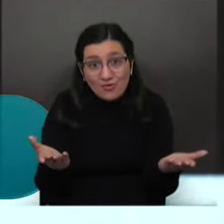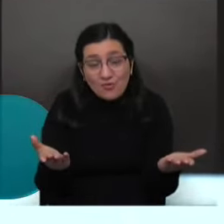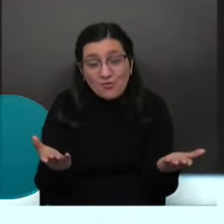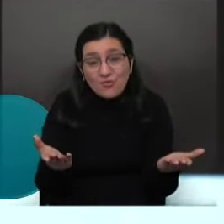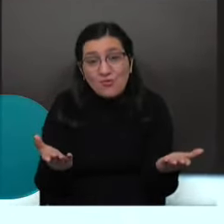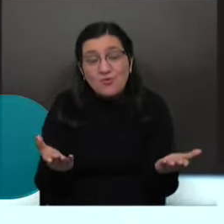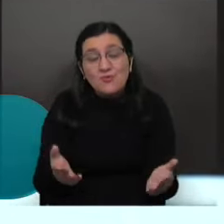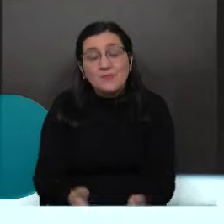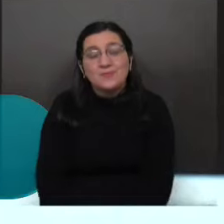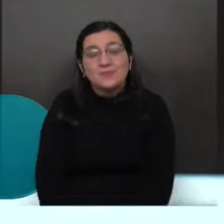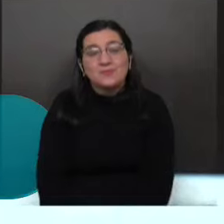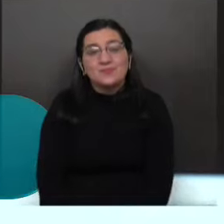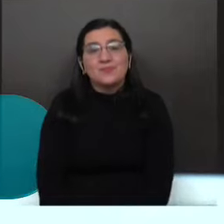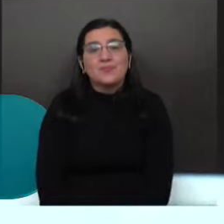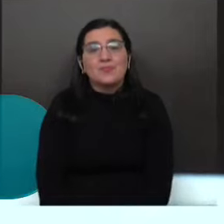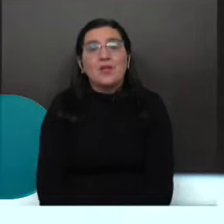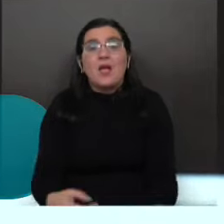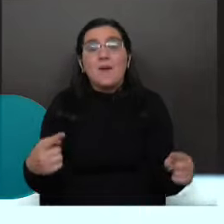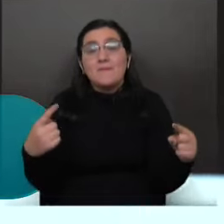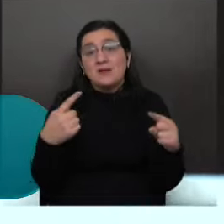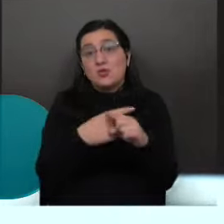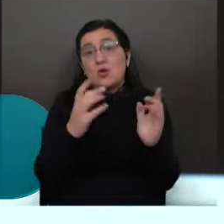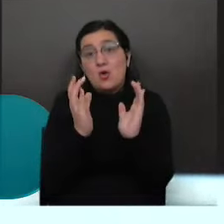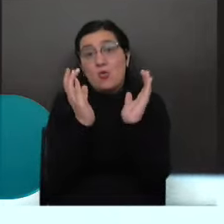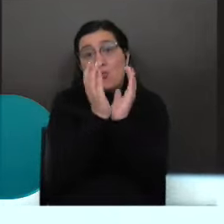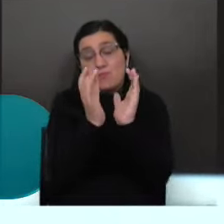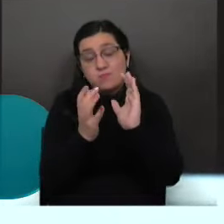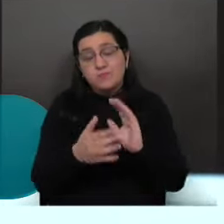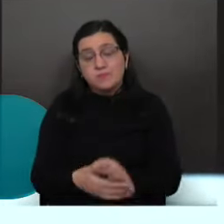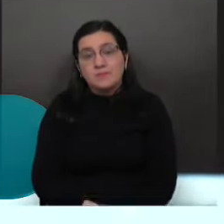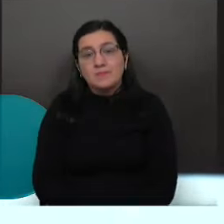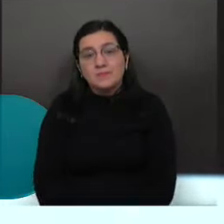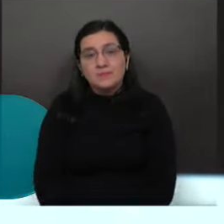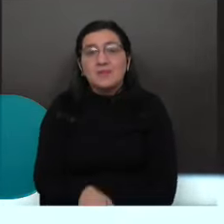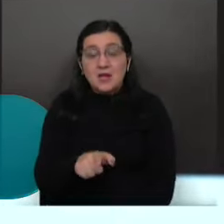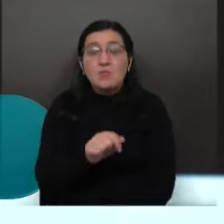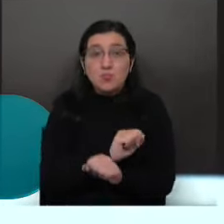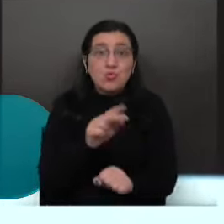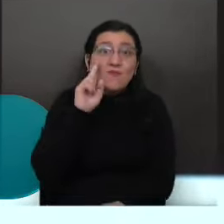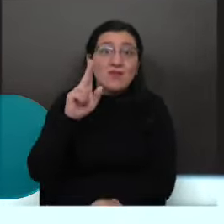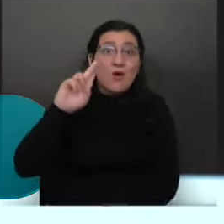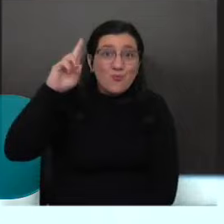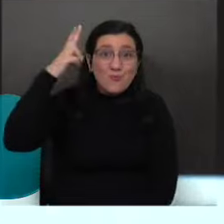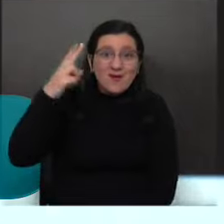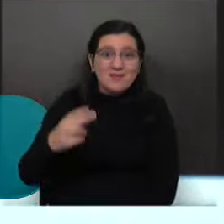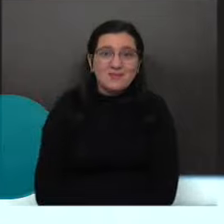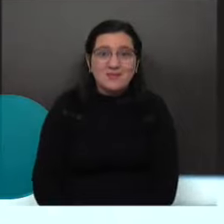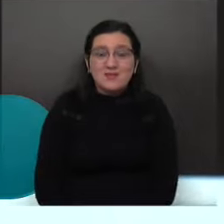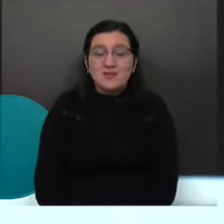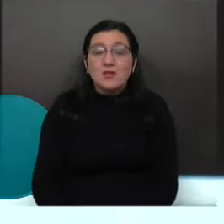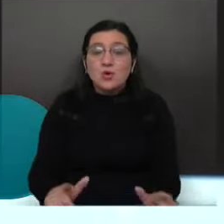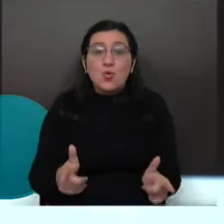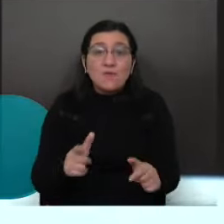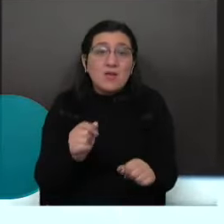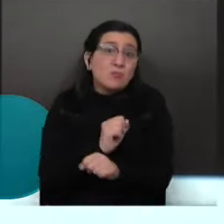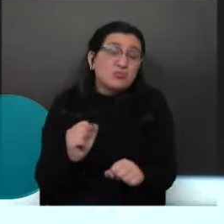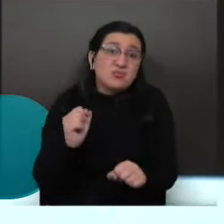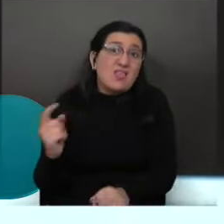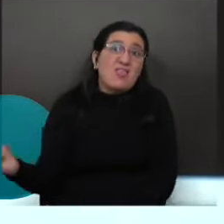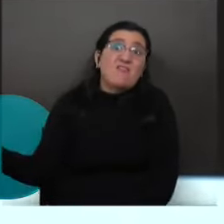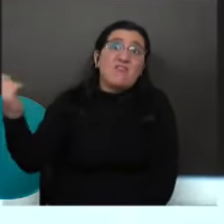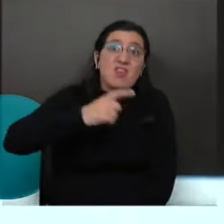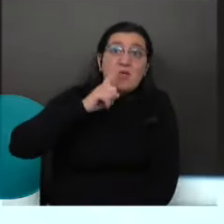hecho esta apuesta de de de ver a la selección él había podido ver a la selección no tenía las posibilidades de venir acá a